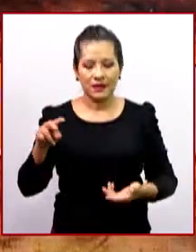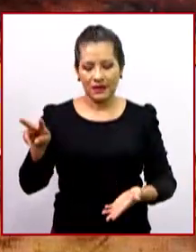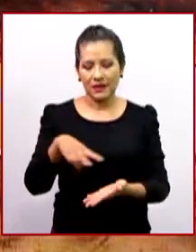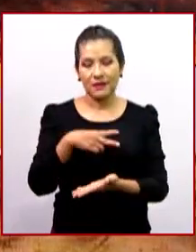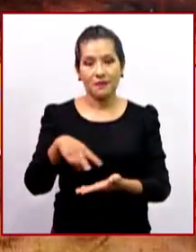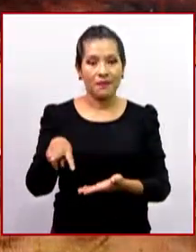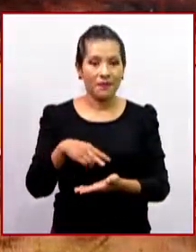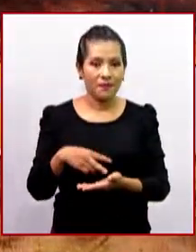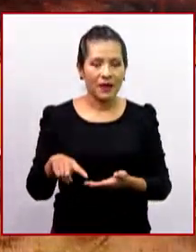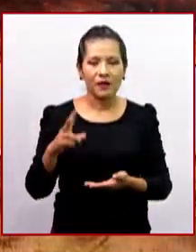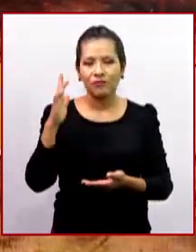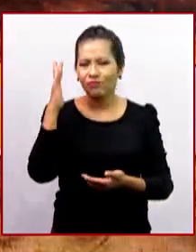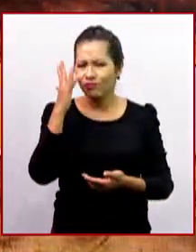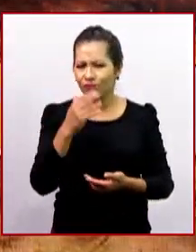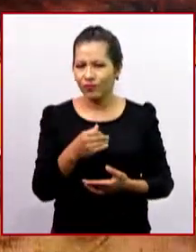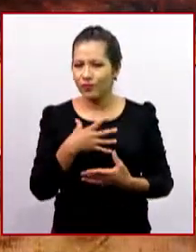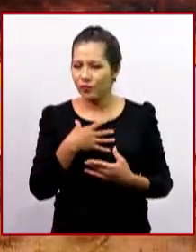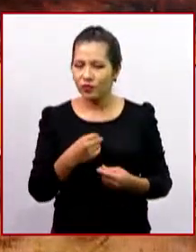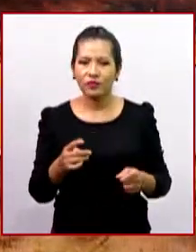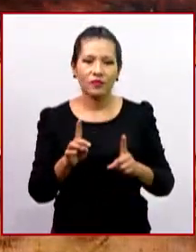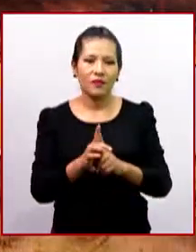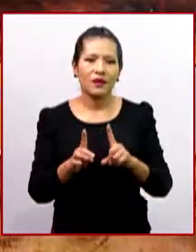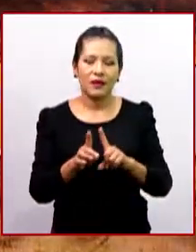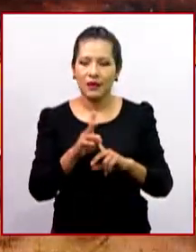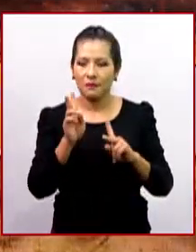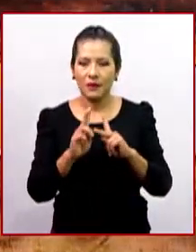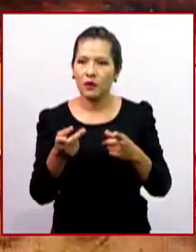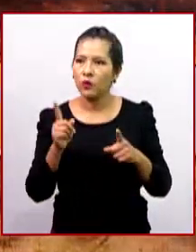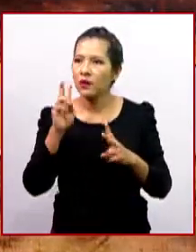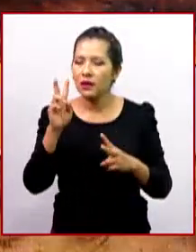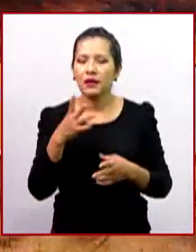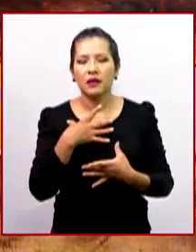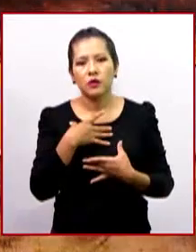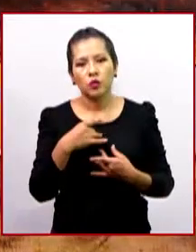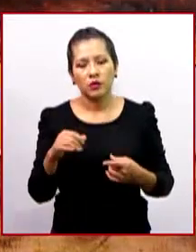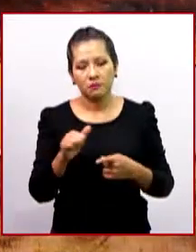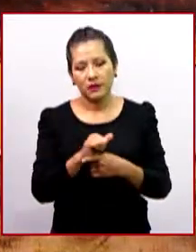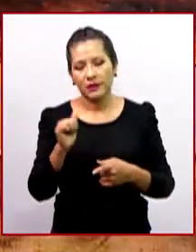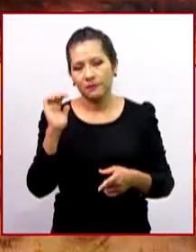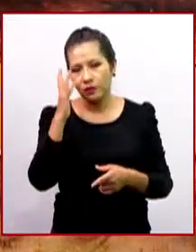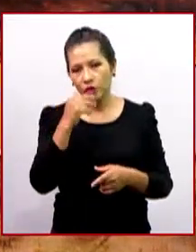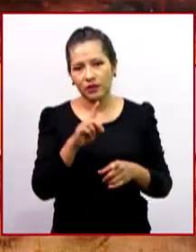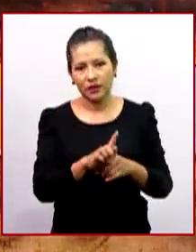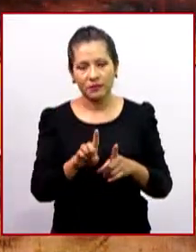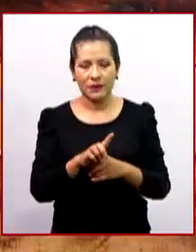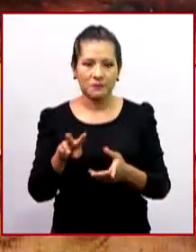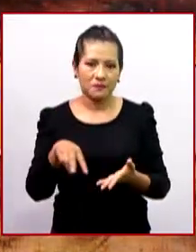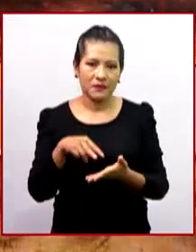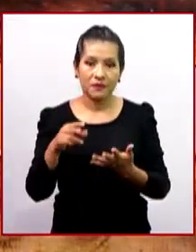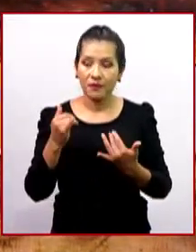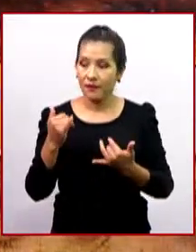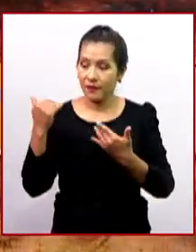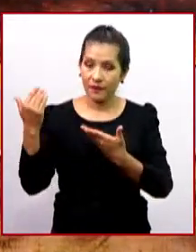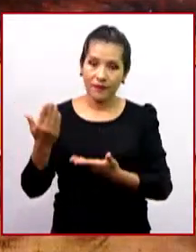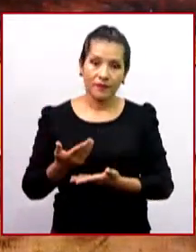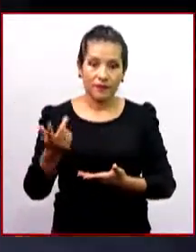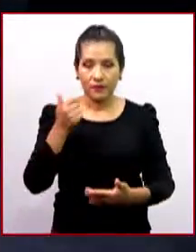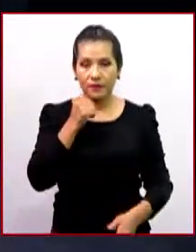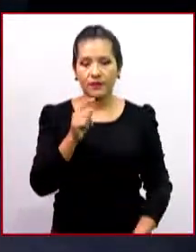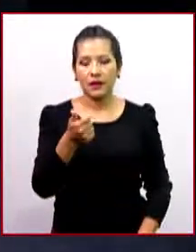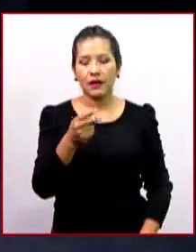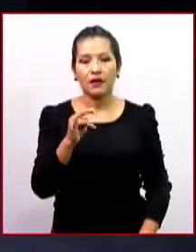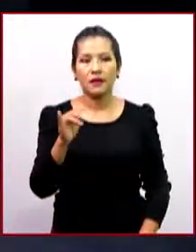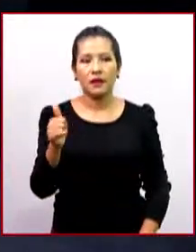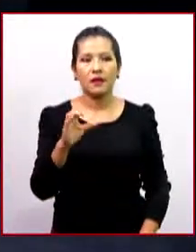las disciplinas más apasionantes que uno desde que se enamora y practicarlo, bueno, pues también. Quiero dar la bienvenida a Tania Carafa, ella es